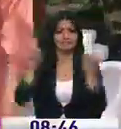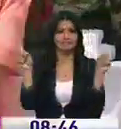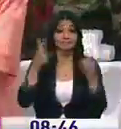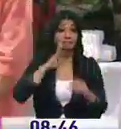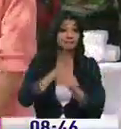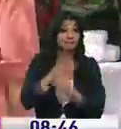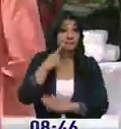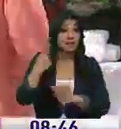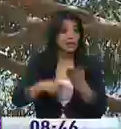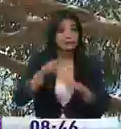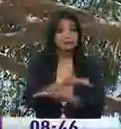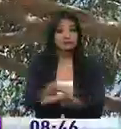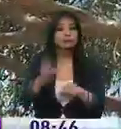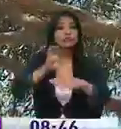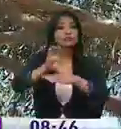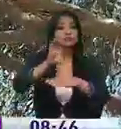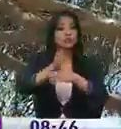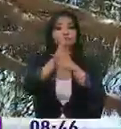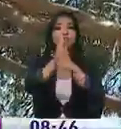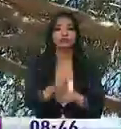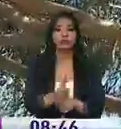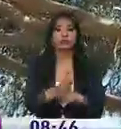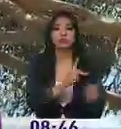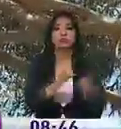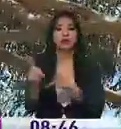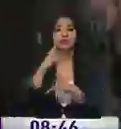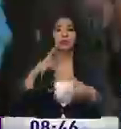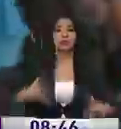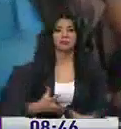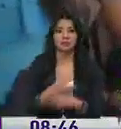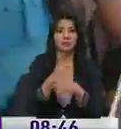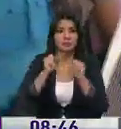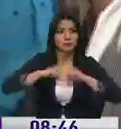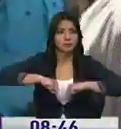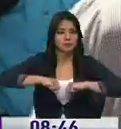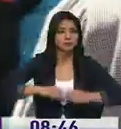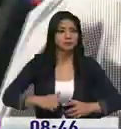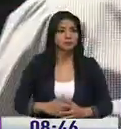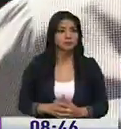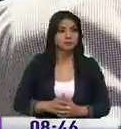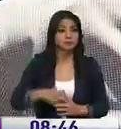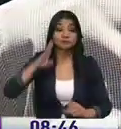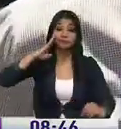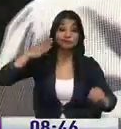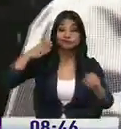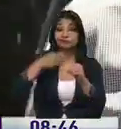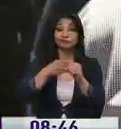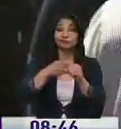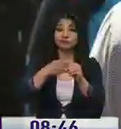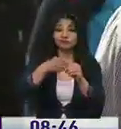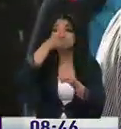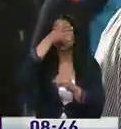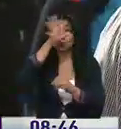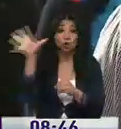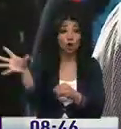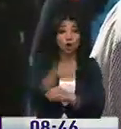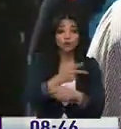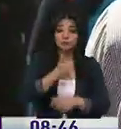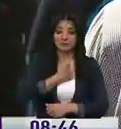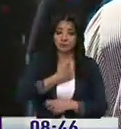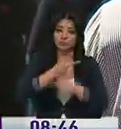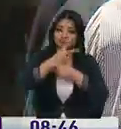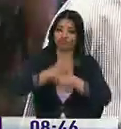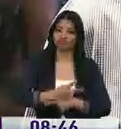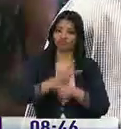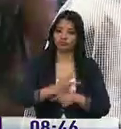difundir consejos y medidas preventivas en seguridad. El objetivo es cambiar y crear una cultura de autoprotección y seguridad